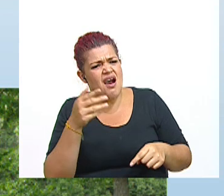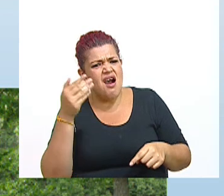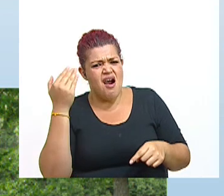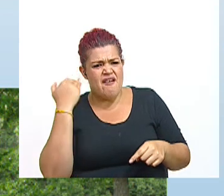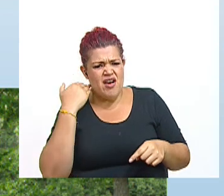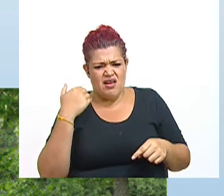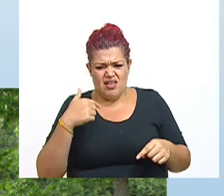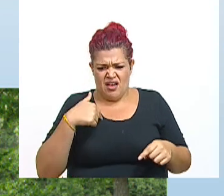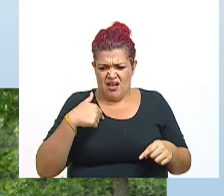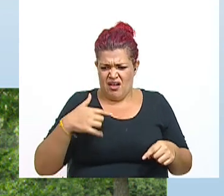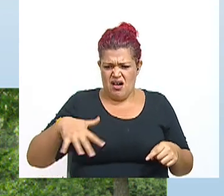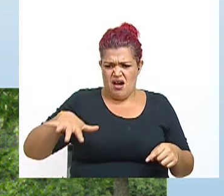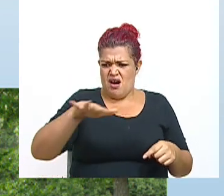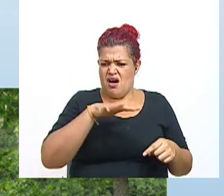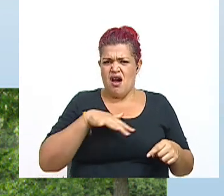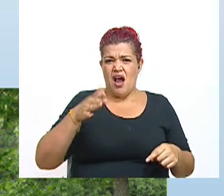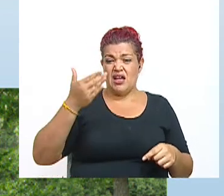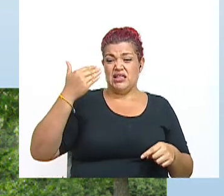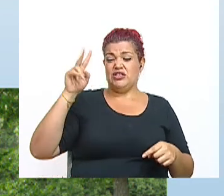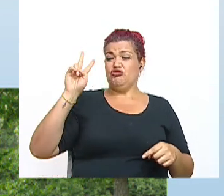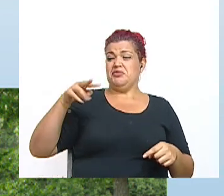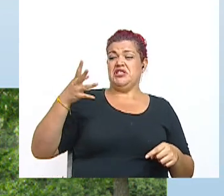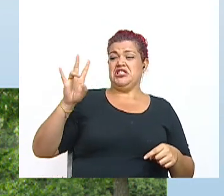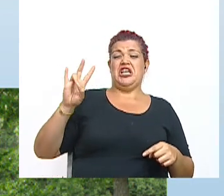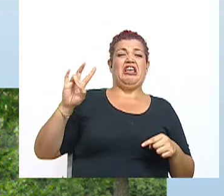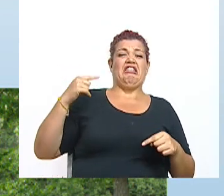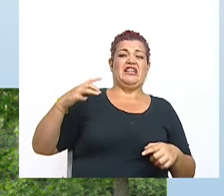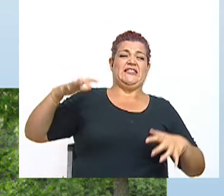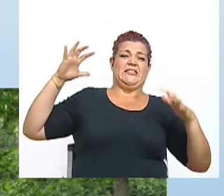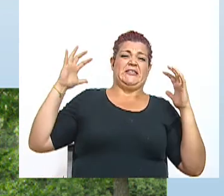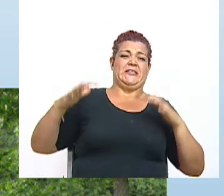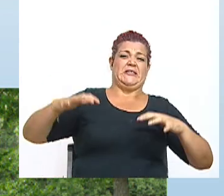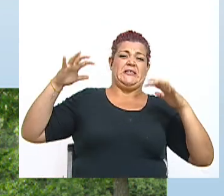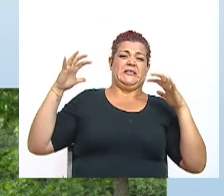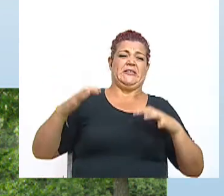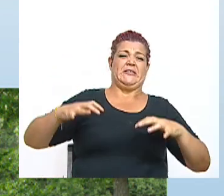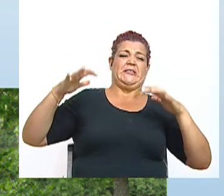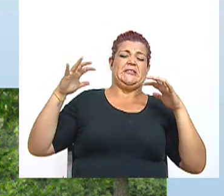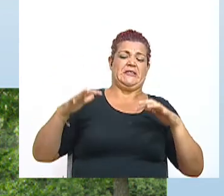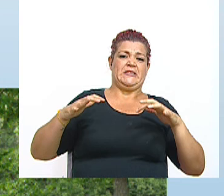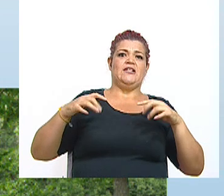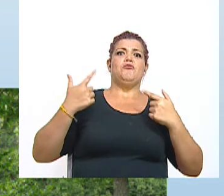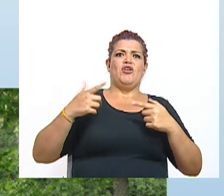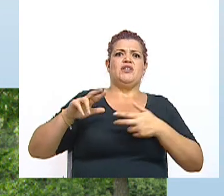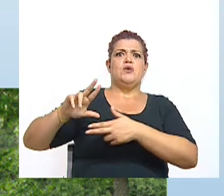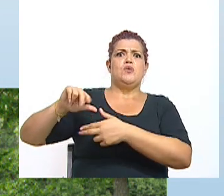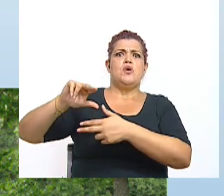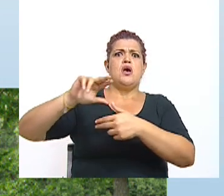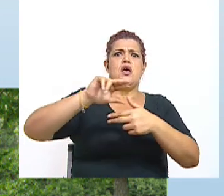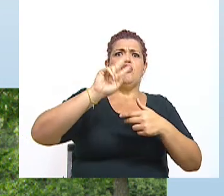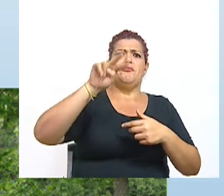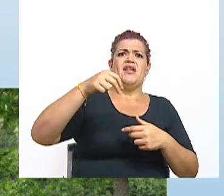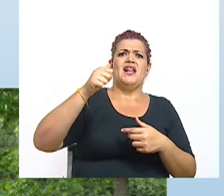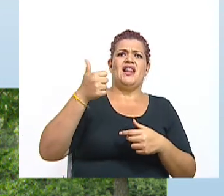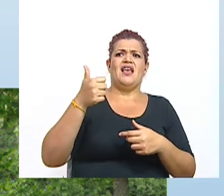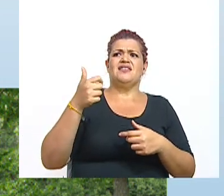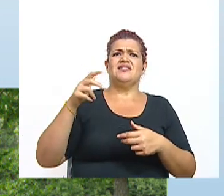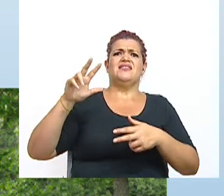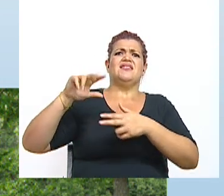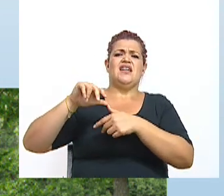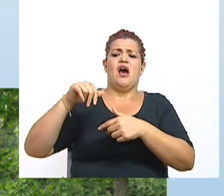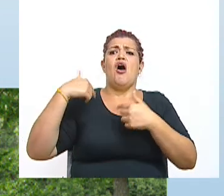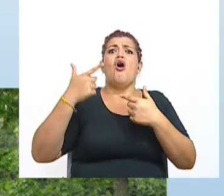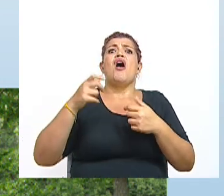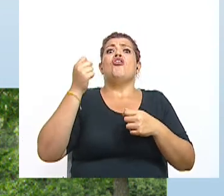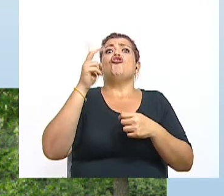nuestro medio, desde el 2017 con la tormenta tropical Noé, el huracán Thomas en el 2010 y el temporal del